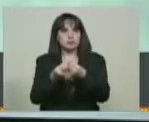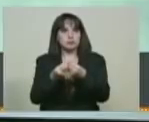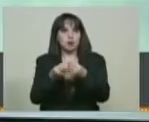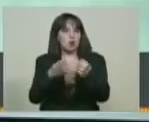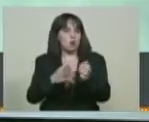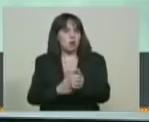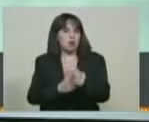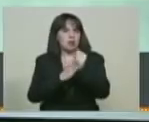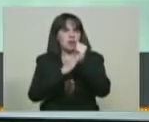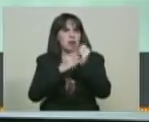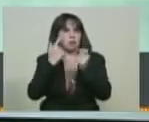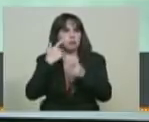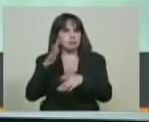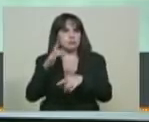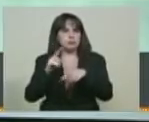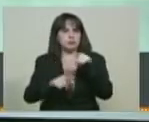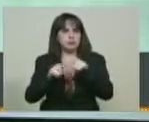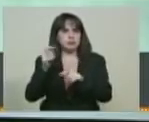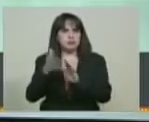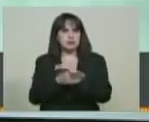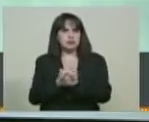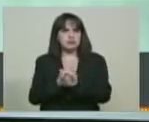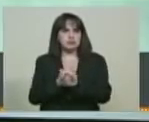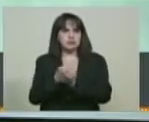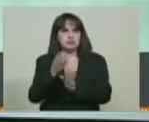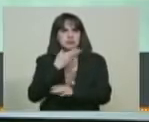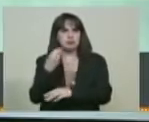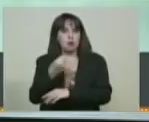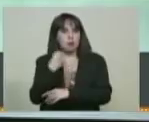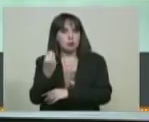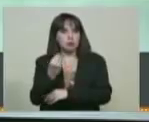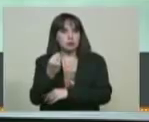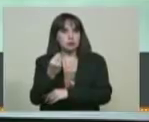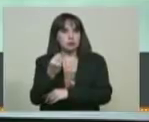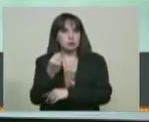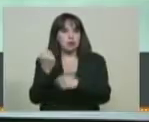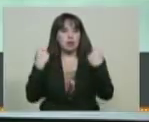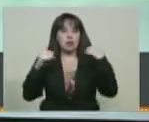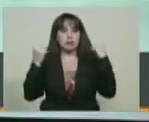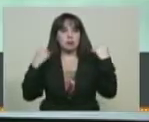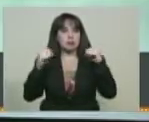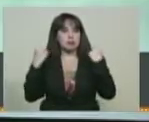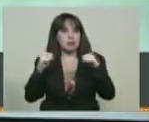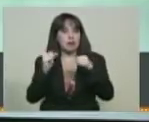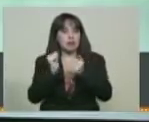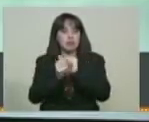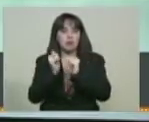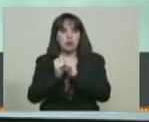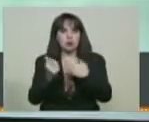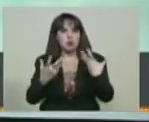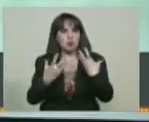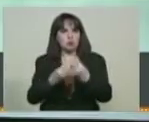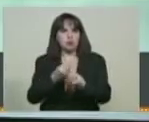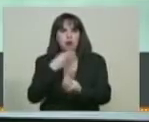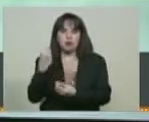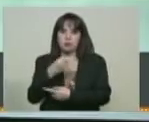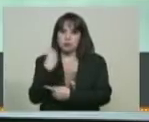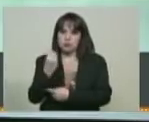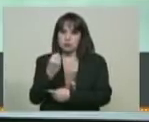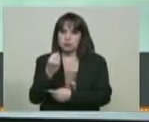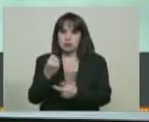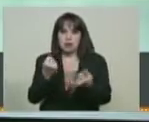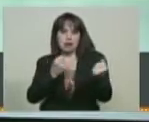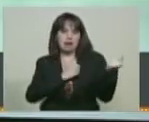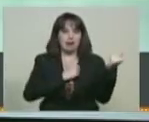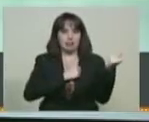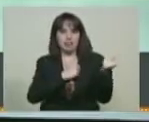que se pareciera a la juventud, que practicara deporte con la juventud, que cantara y bailara